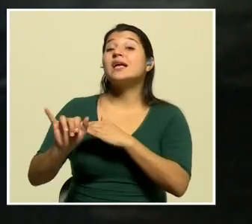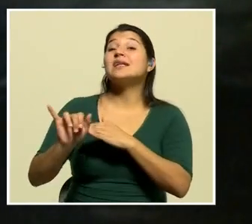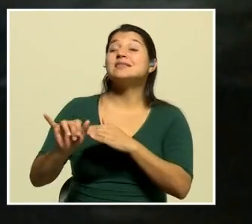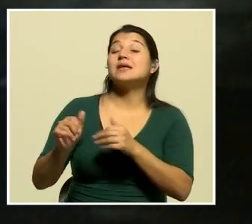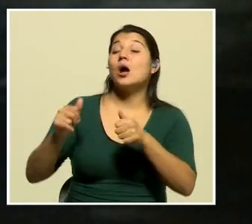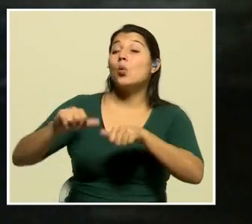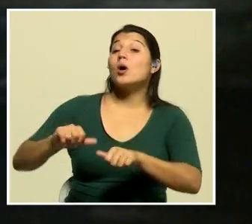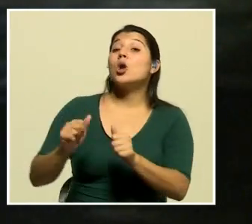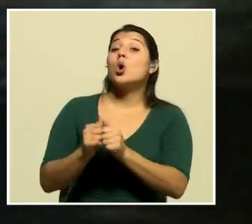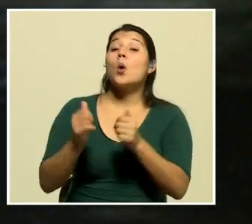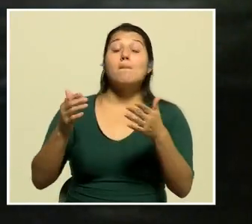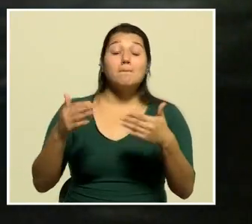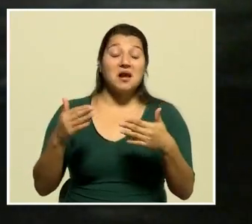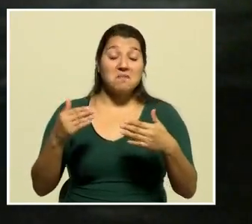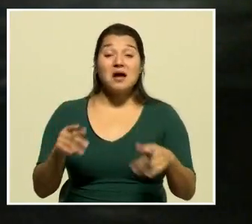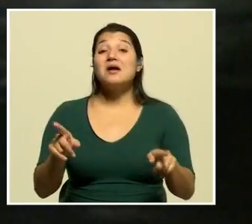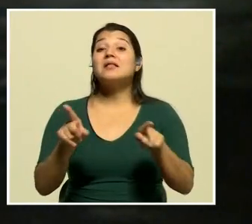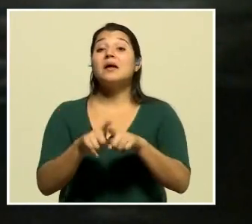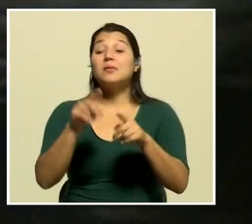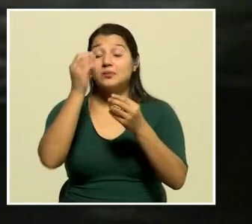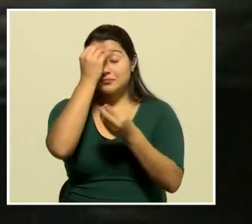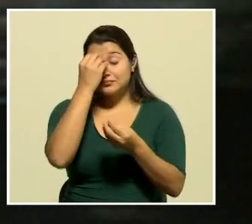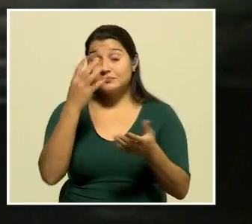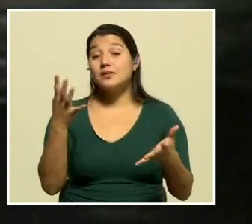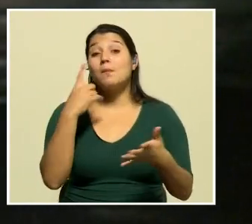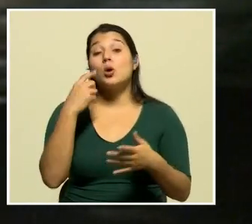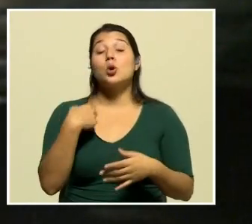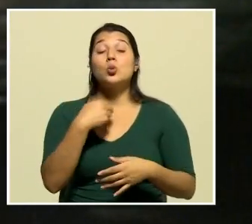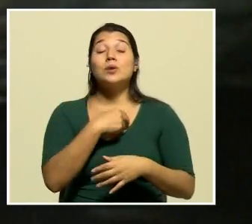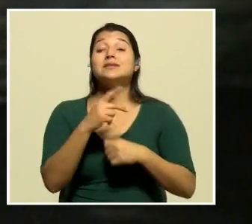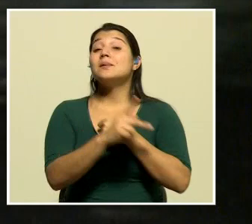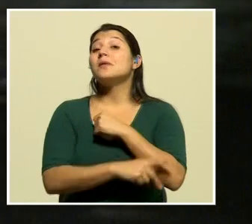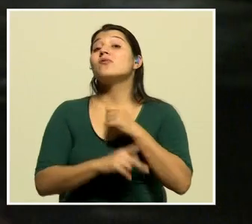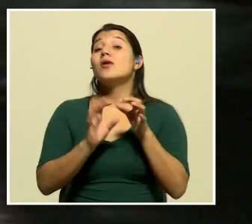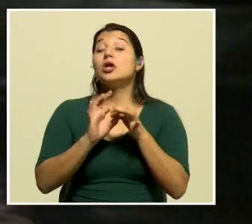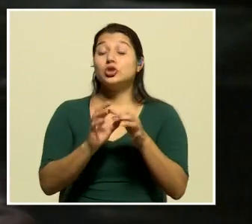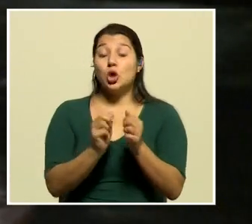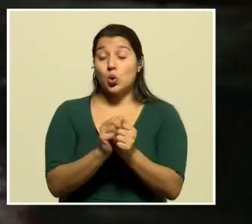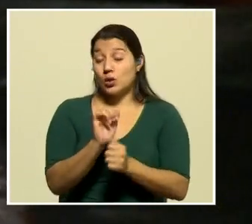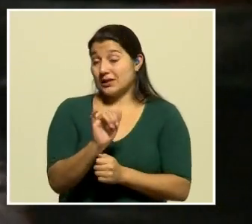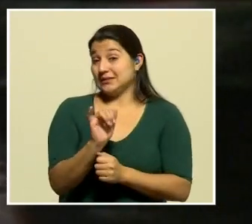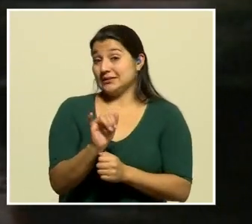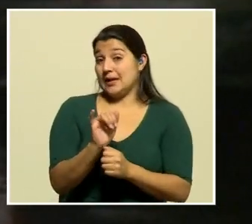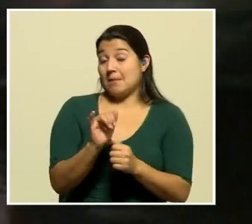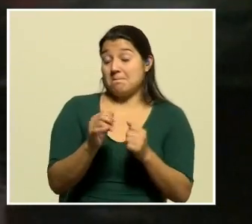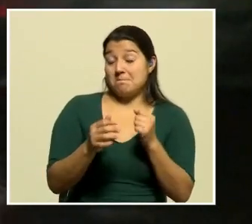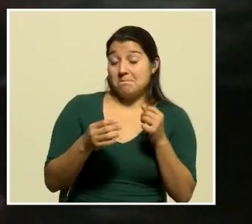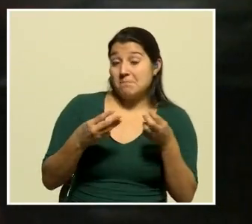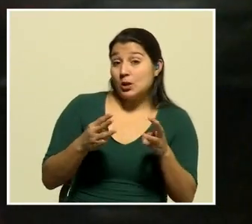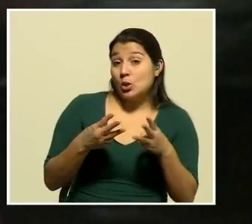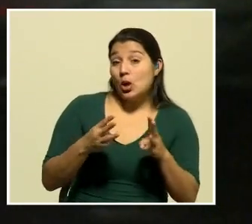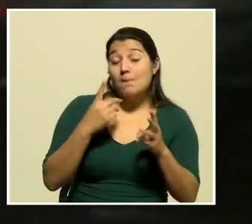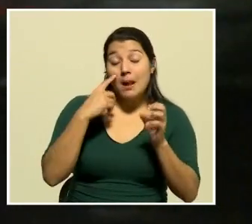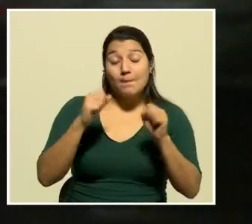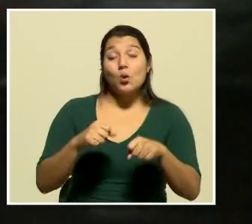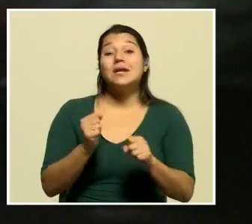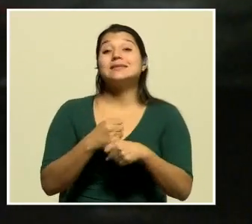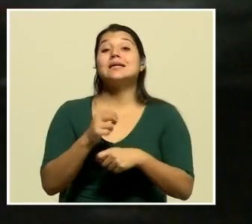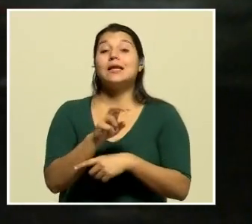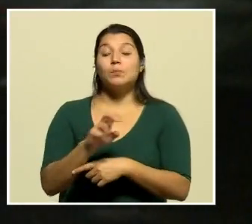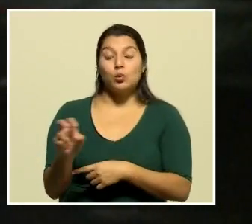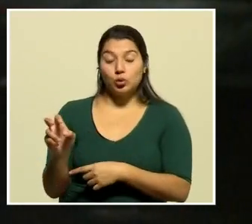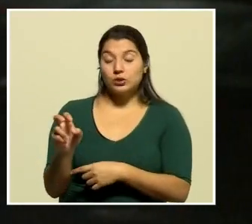las medidas anunciadas por nuestro país en torno a este mecanismo para poder realizar el transporte